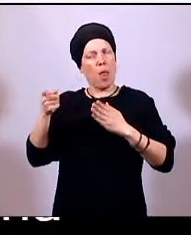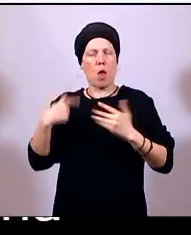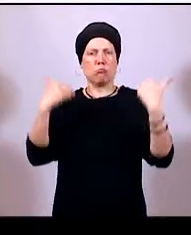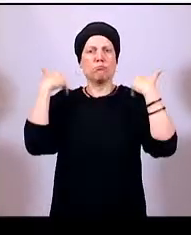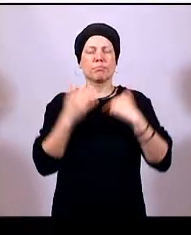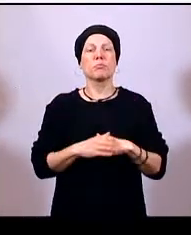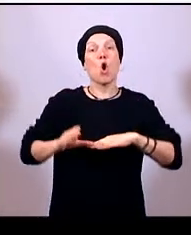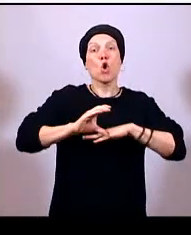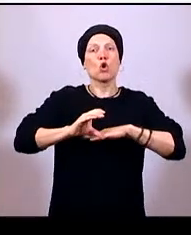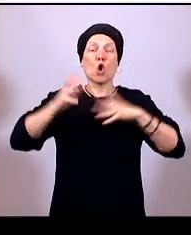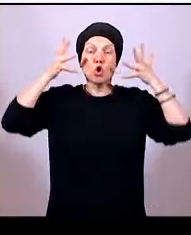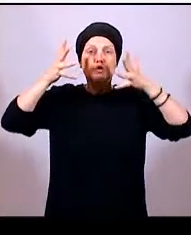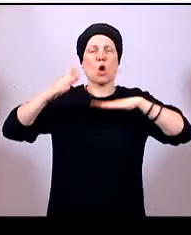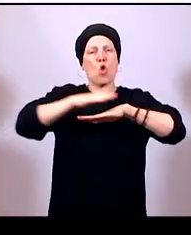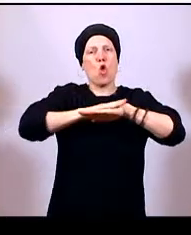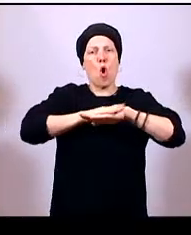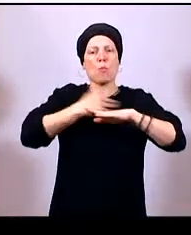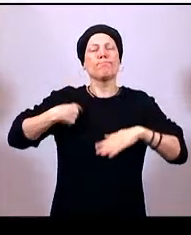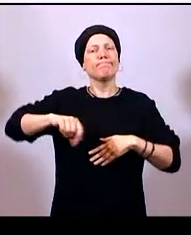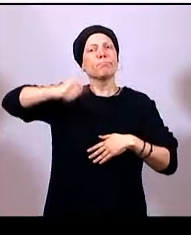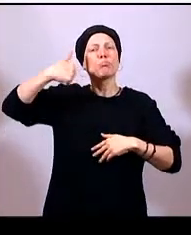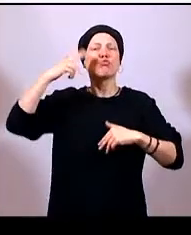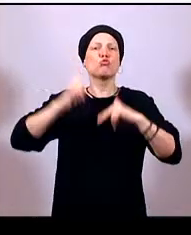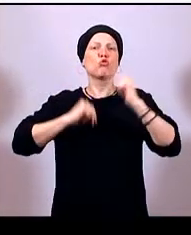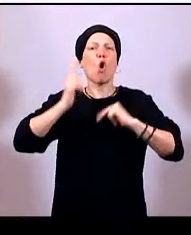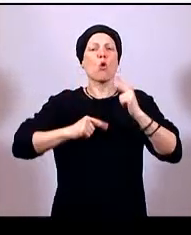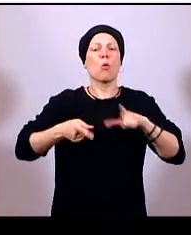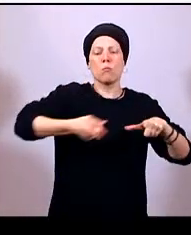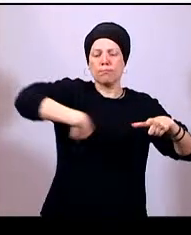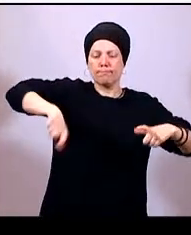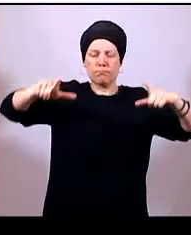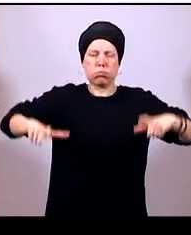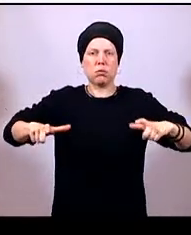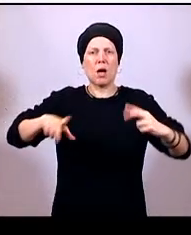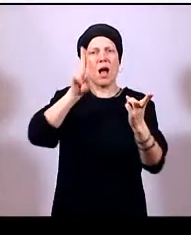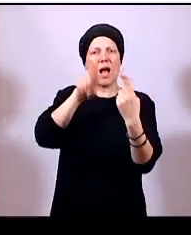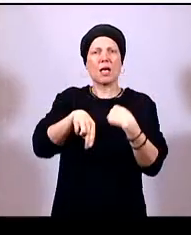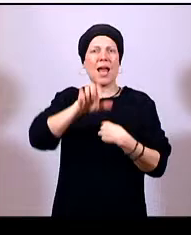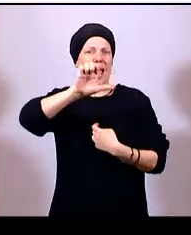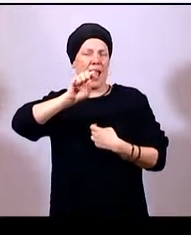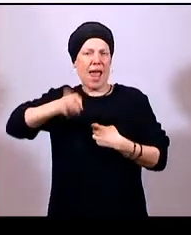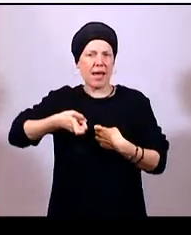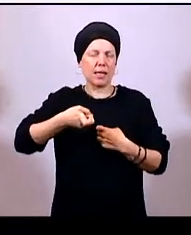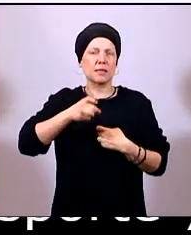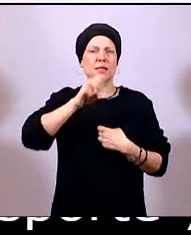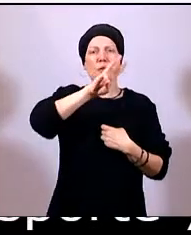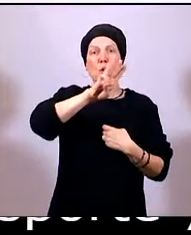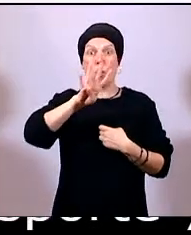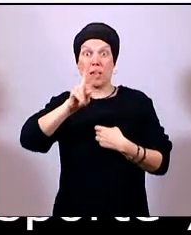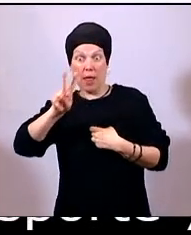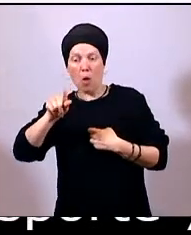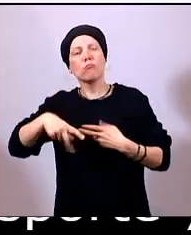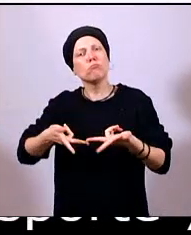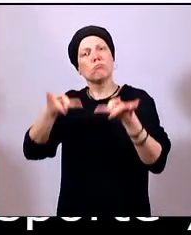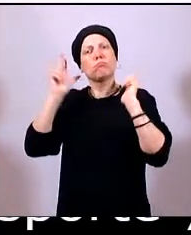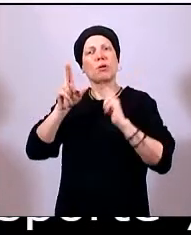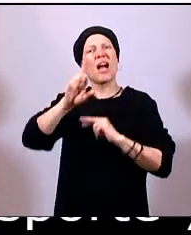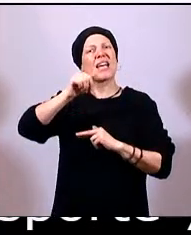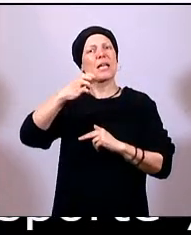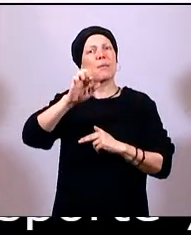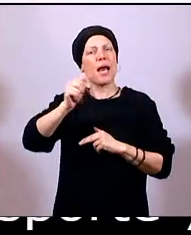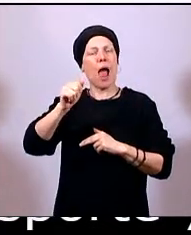El Consejo de Gobierno ha aprobado la construcción de una glorieta en la carretera EX 342 en Ribera del